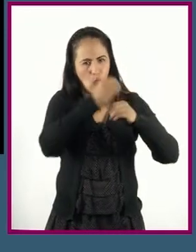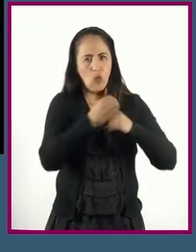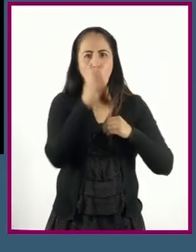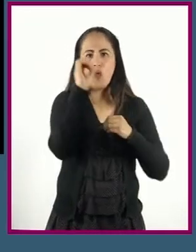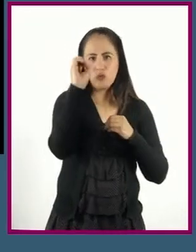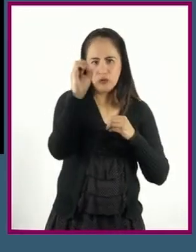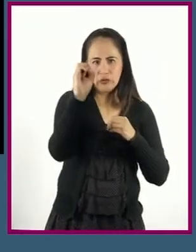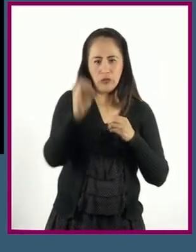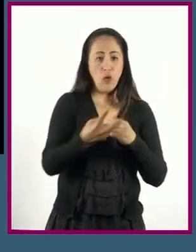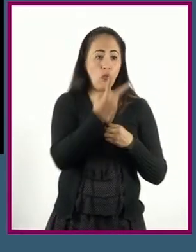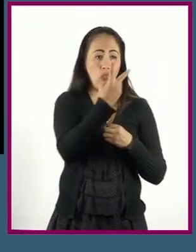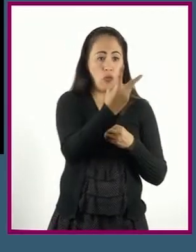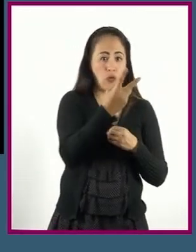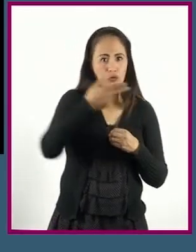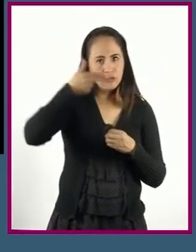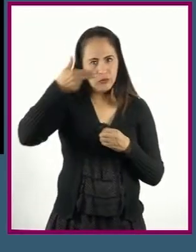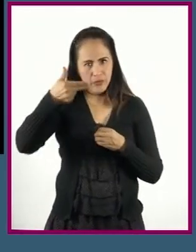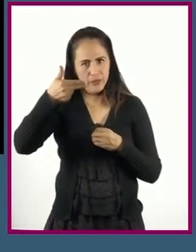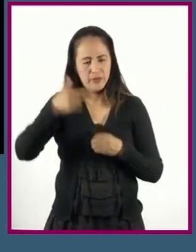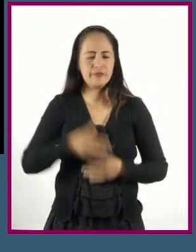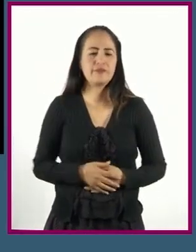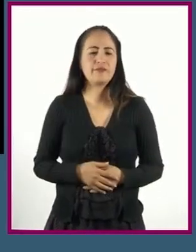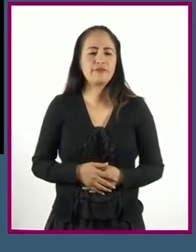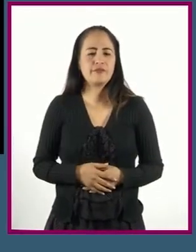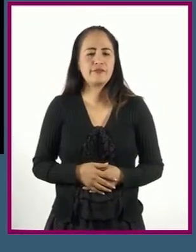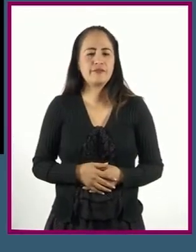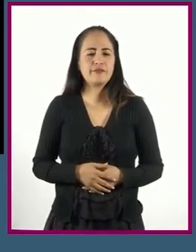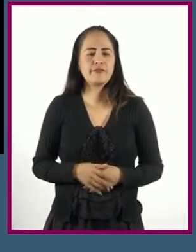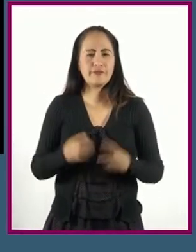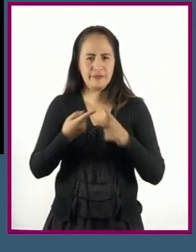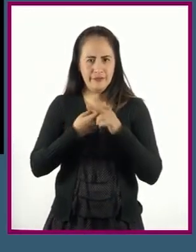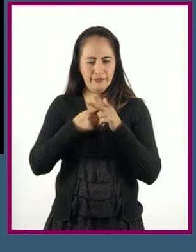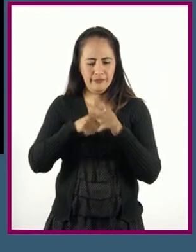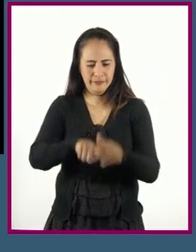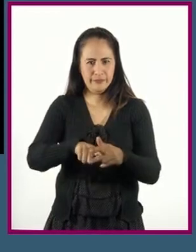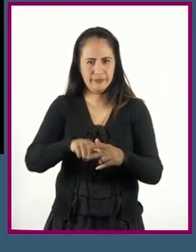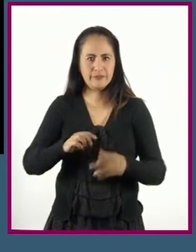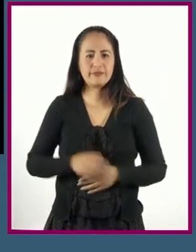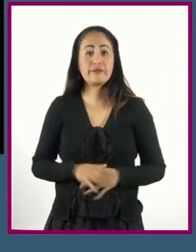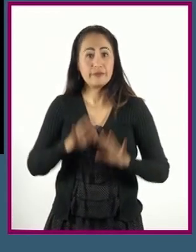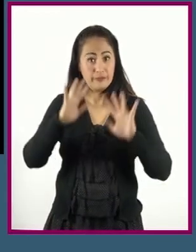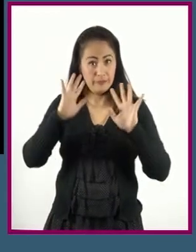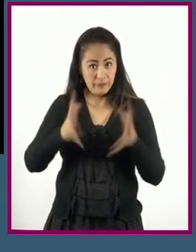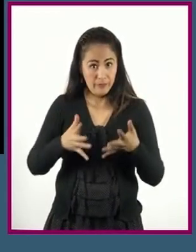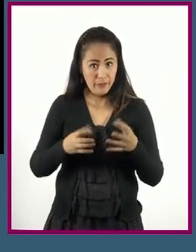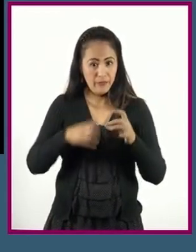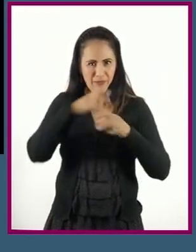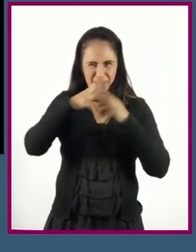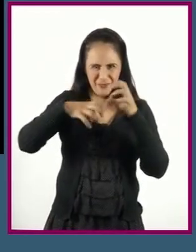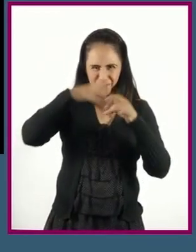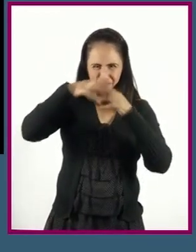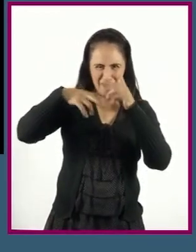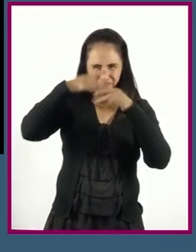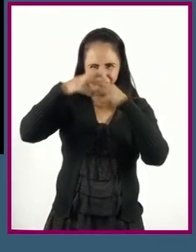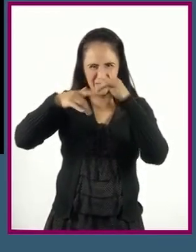de hidrógeno. Muy bien, vamos a comenzar. Tenemos ahí ya las partículas en